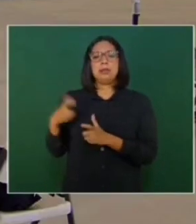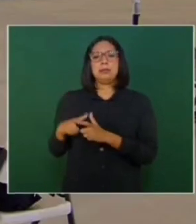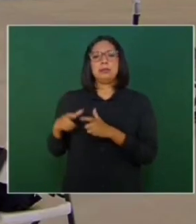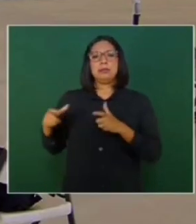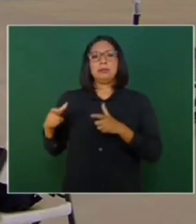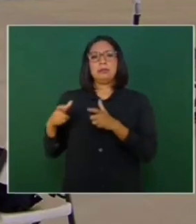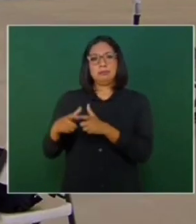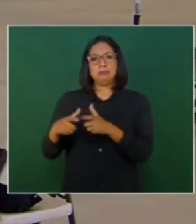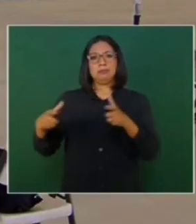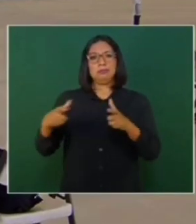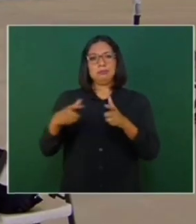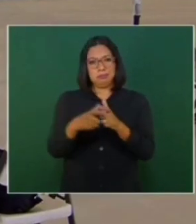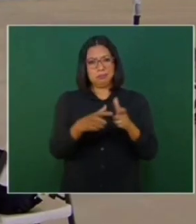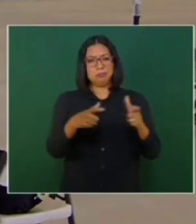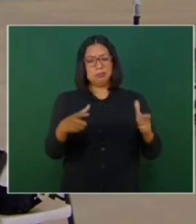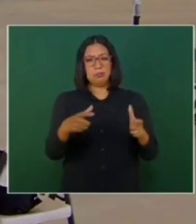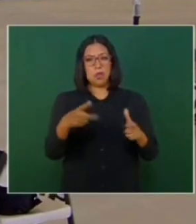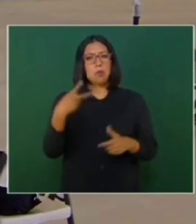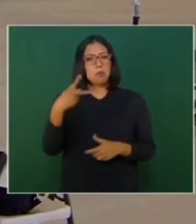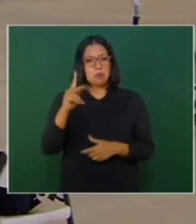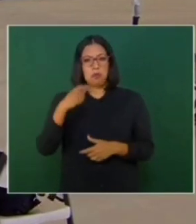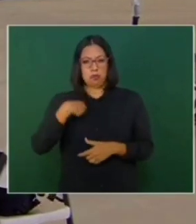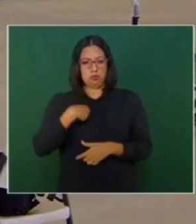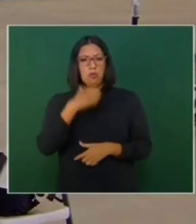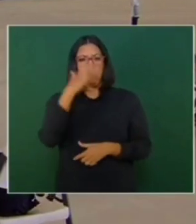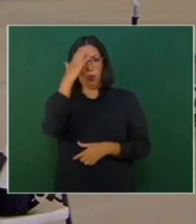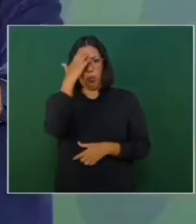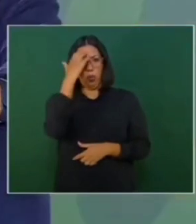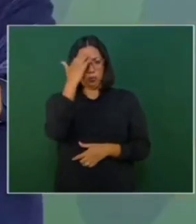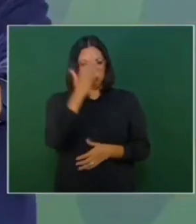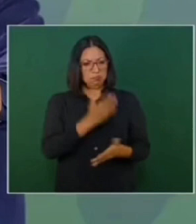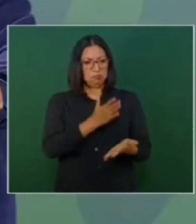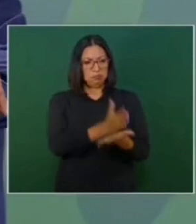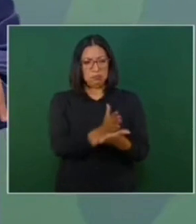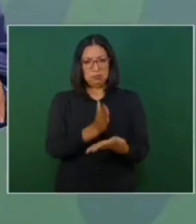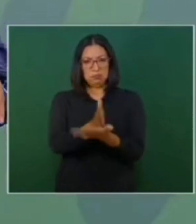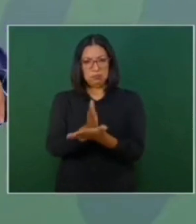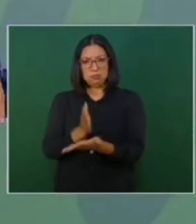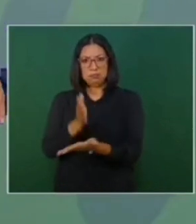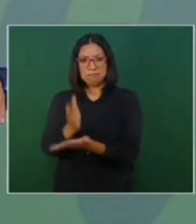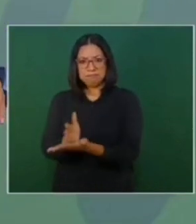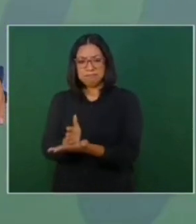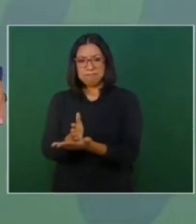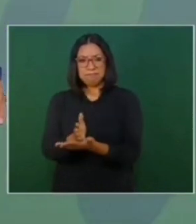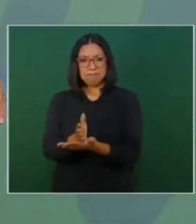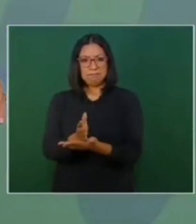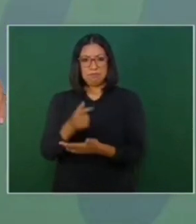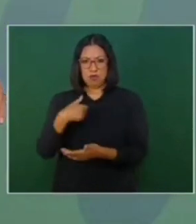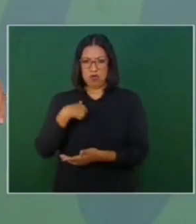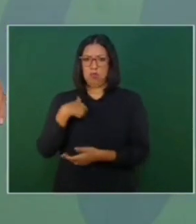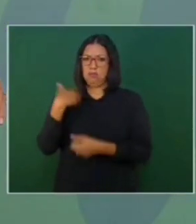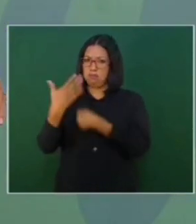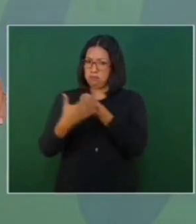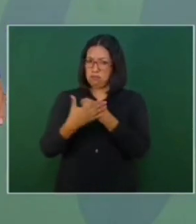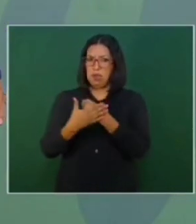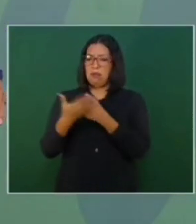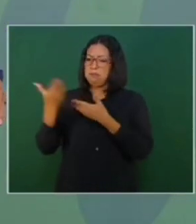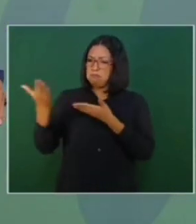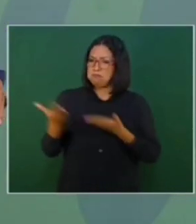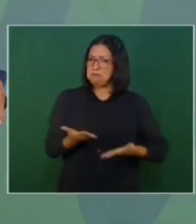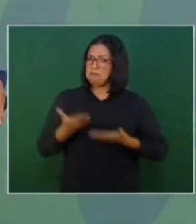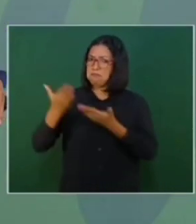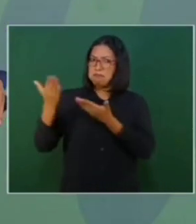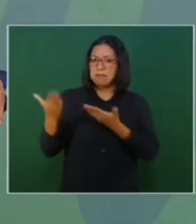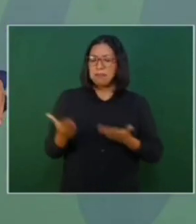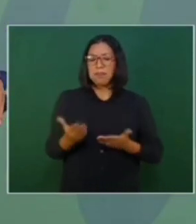los conozco todos. Entonces voy a seguir viniendo. Sí, y me da muchísimo gusto estar aquí con ustedes